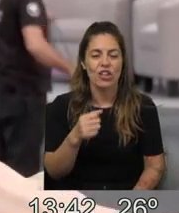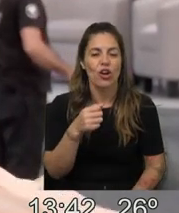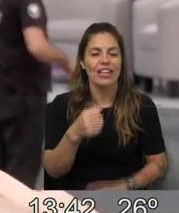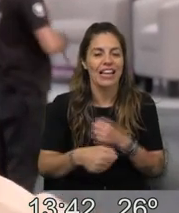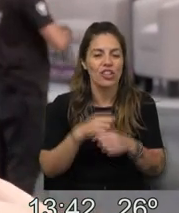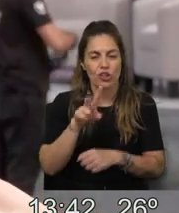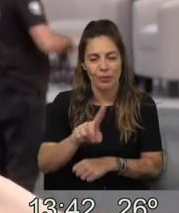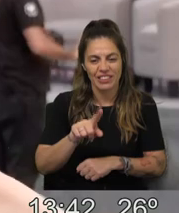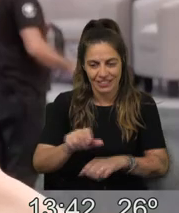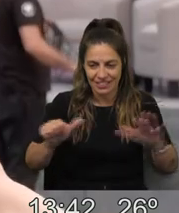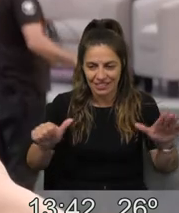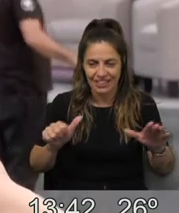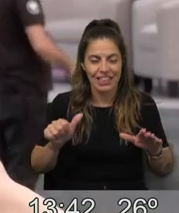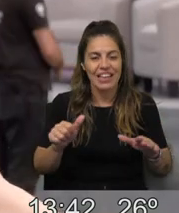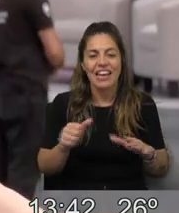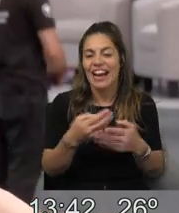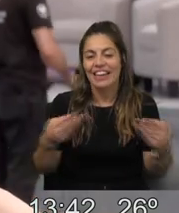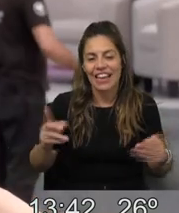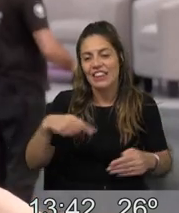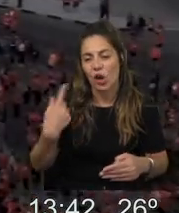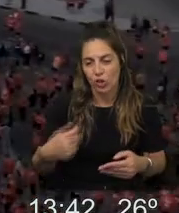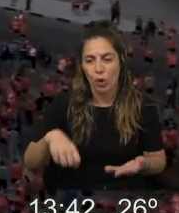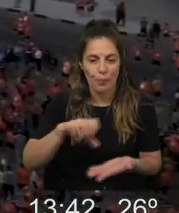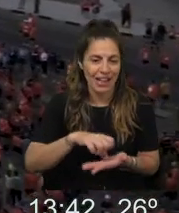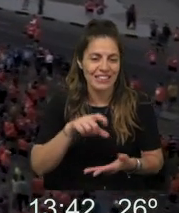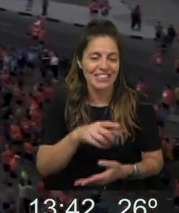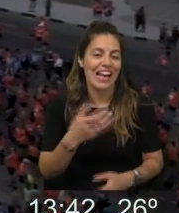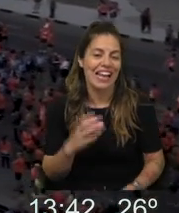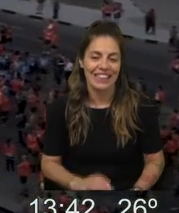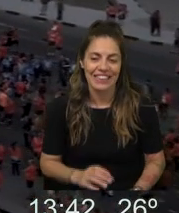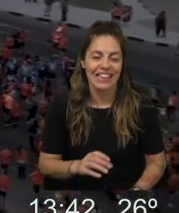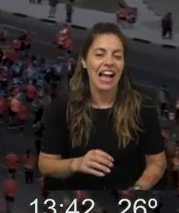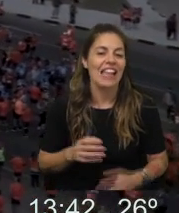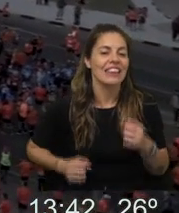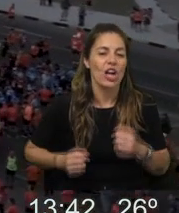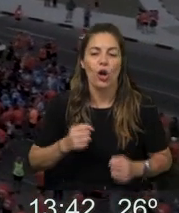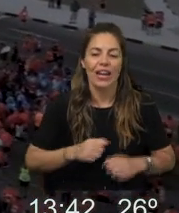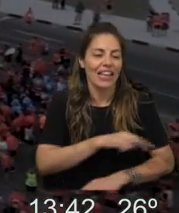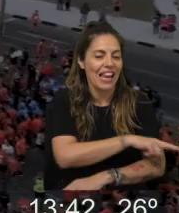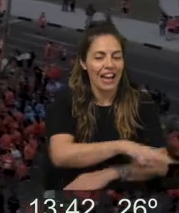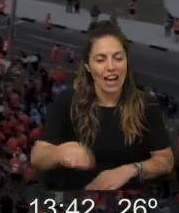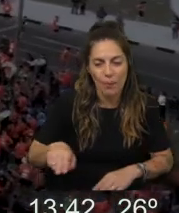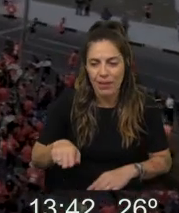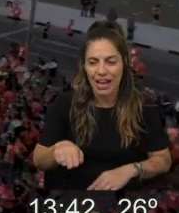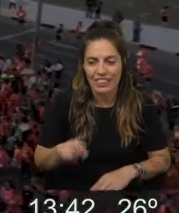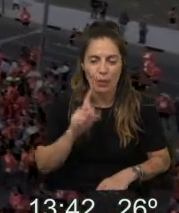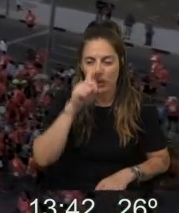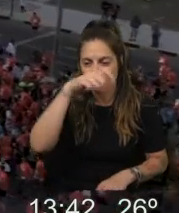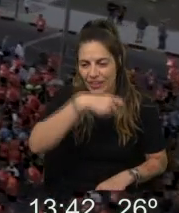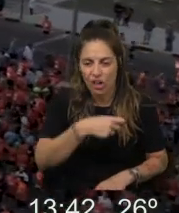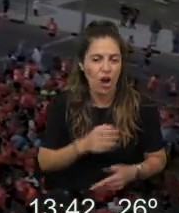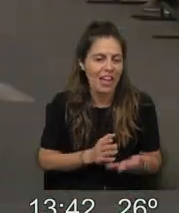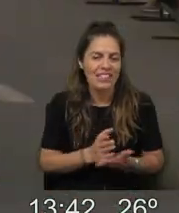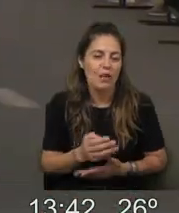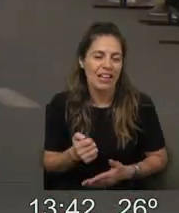2016, normalmente eran de otras nacionalidades que ganaban, es esa característica de correr en la Rambla de Montevideo con un atardecer siempre,